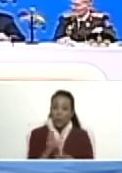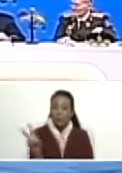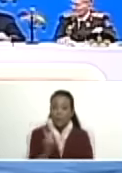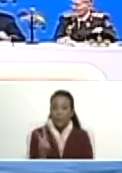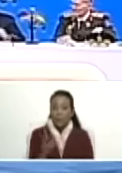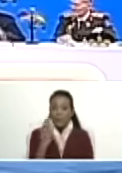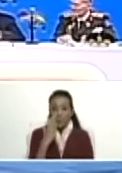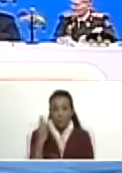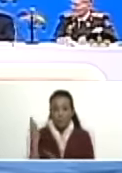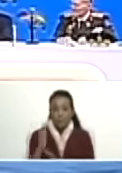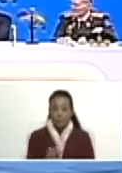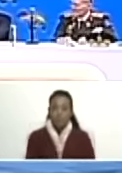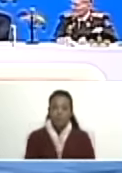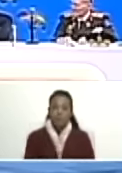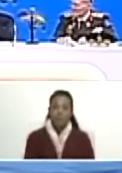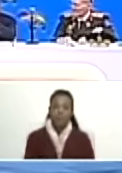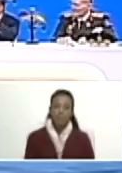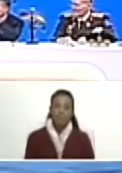de Venezuela.